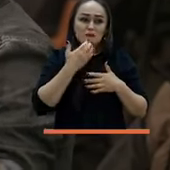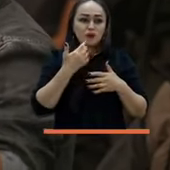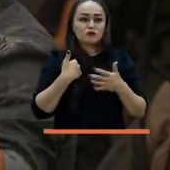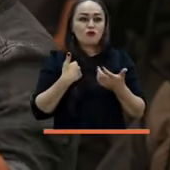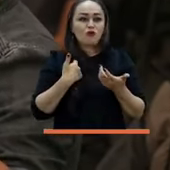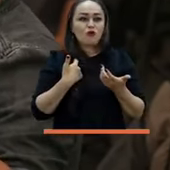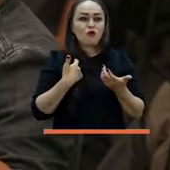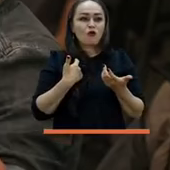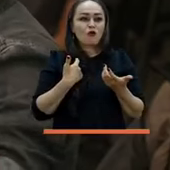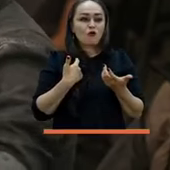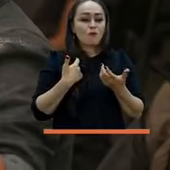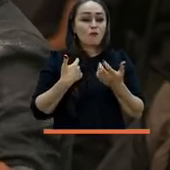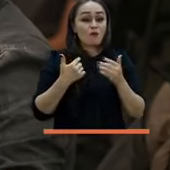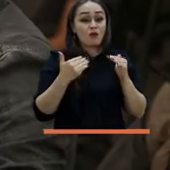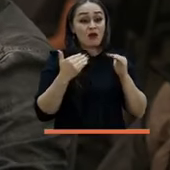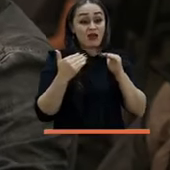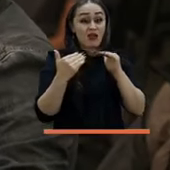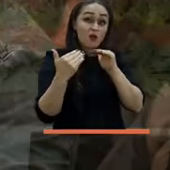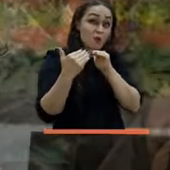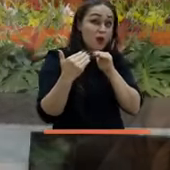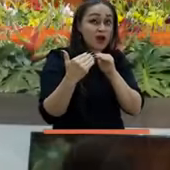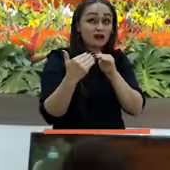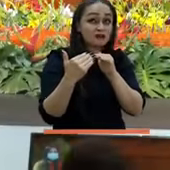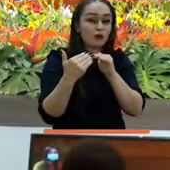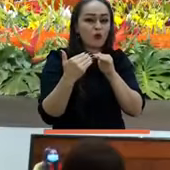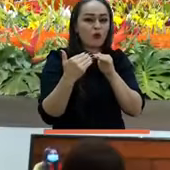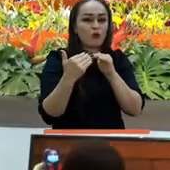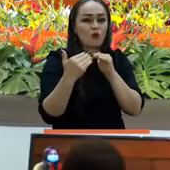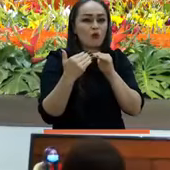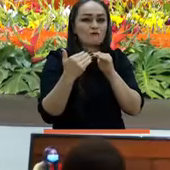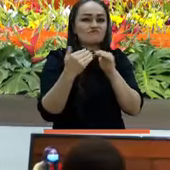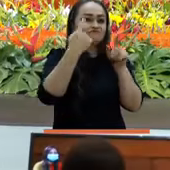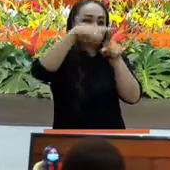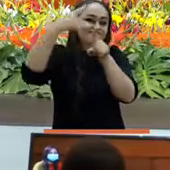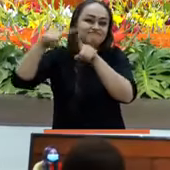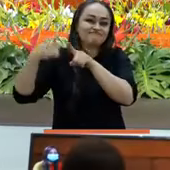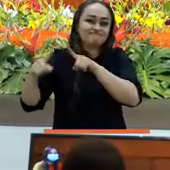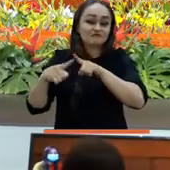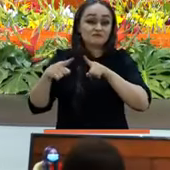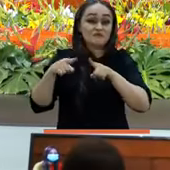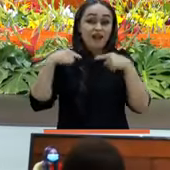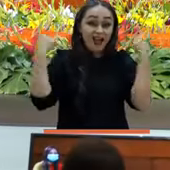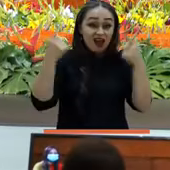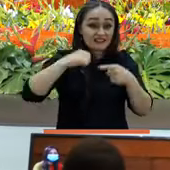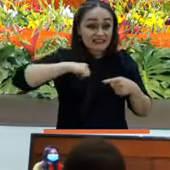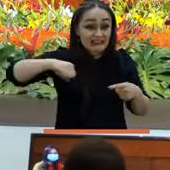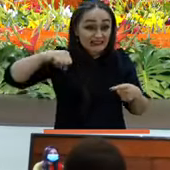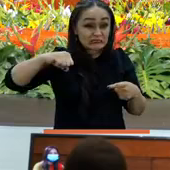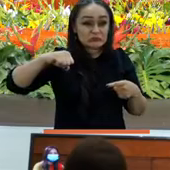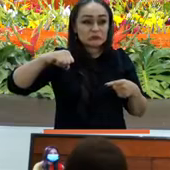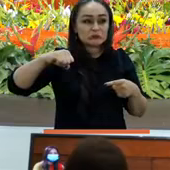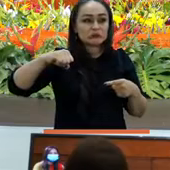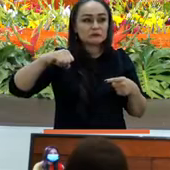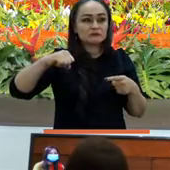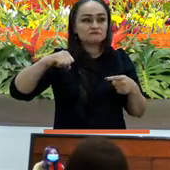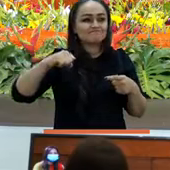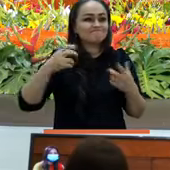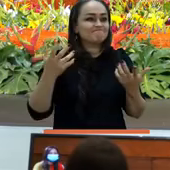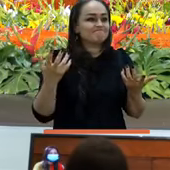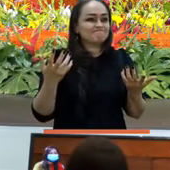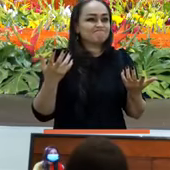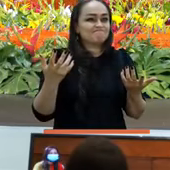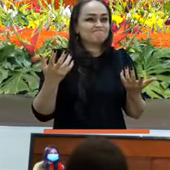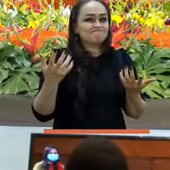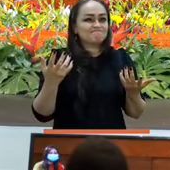único que nos hace iguales es el hecho de ser diferentes porque ni siquiera los derechos fundamentales los hacen